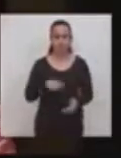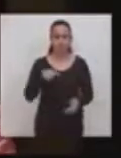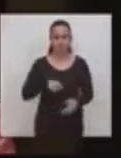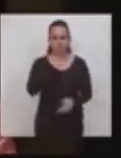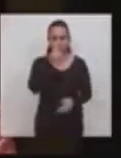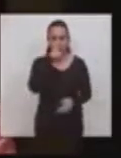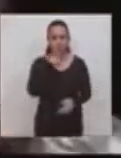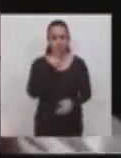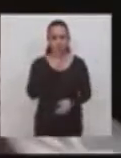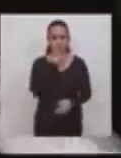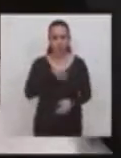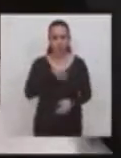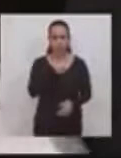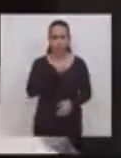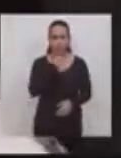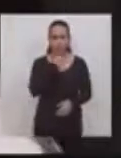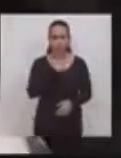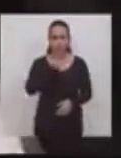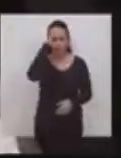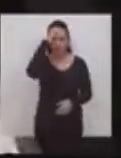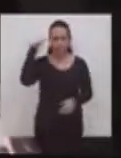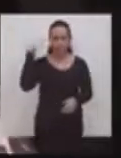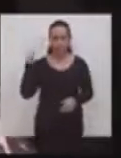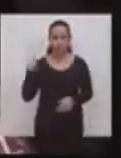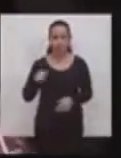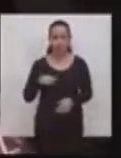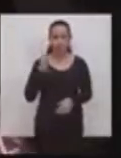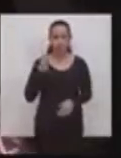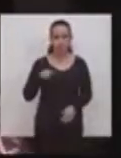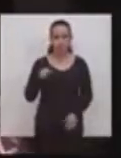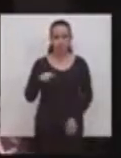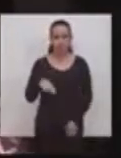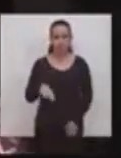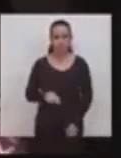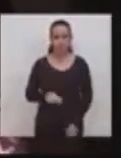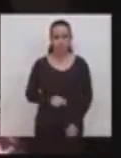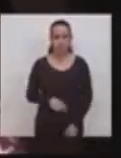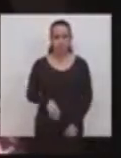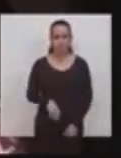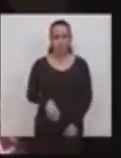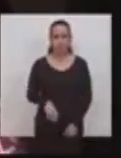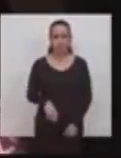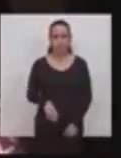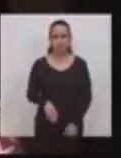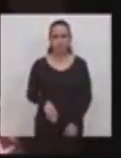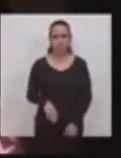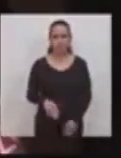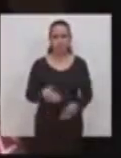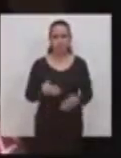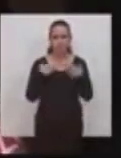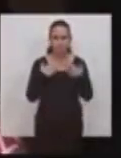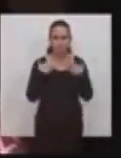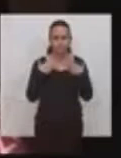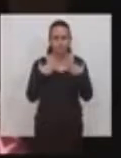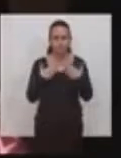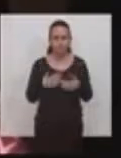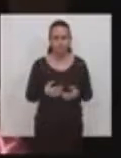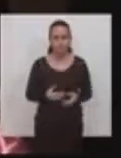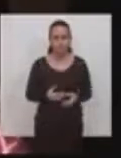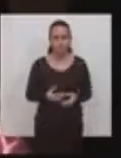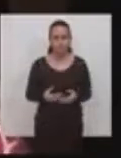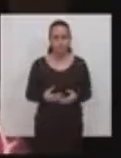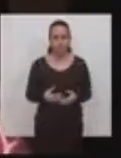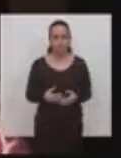Inolvidable a su manera. Agradecer también a la Junta de Cito y en especial a Eva y a Paula por estar todo el